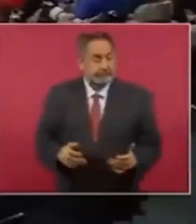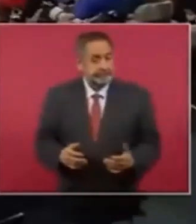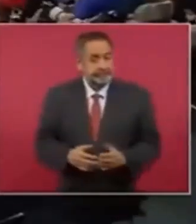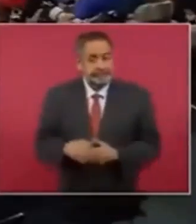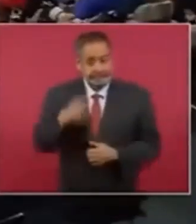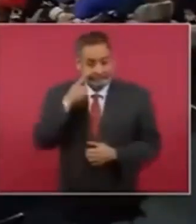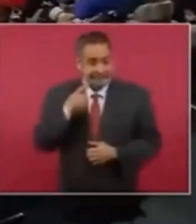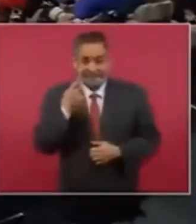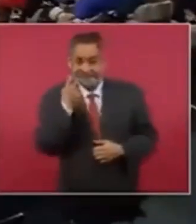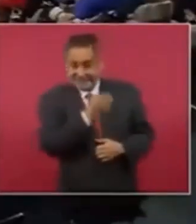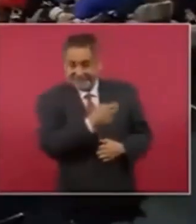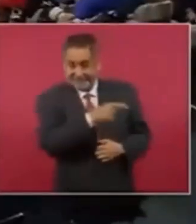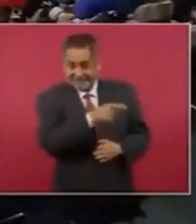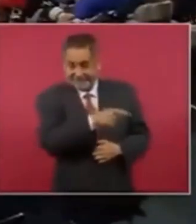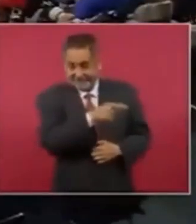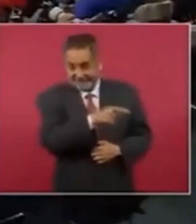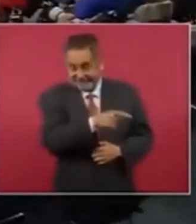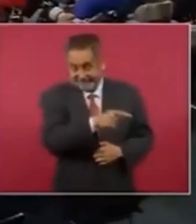Él